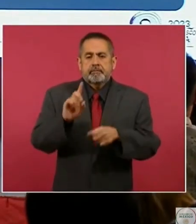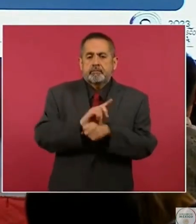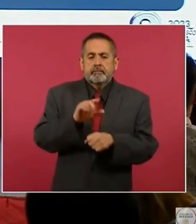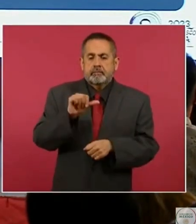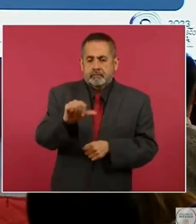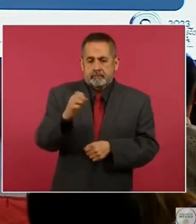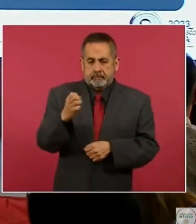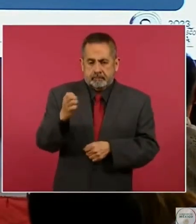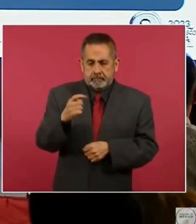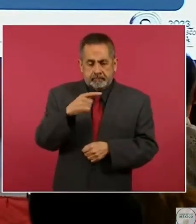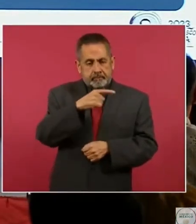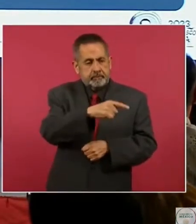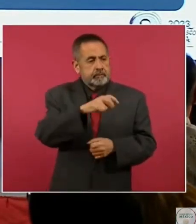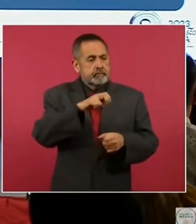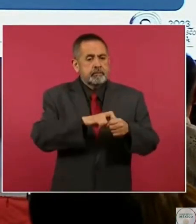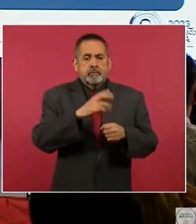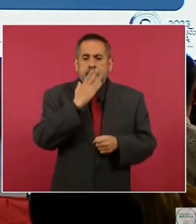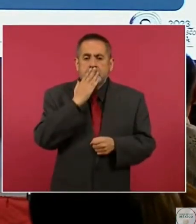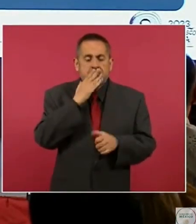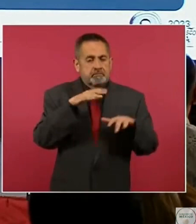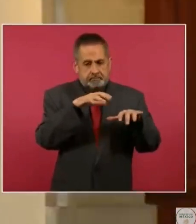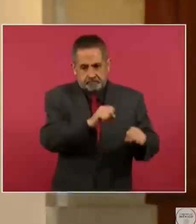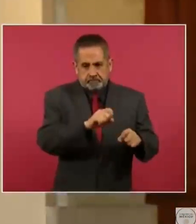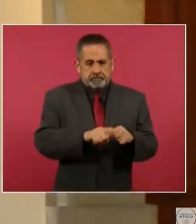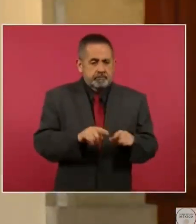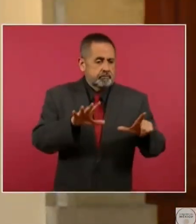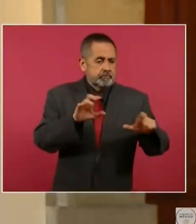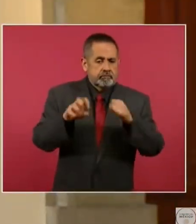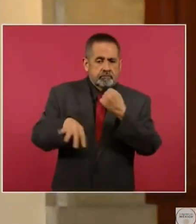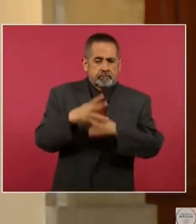de enero en Nopodepe, Sonora,